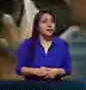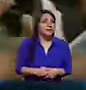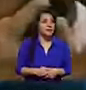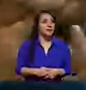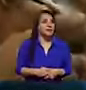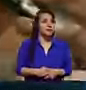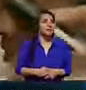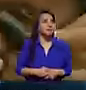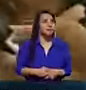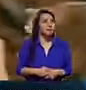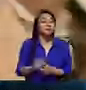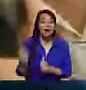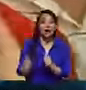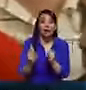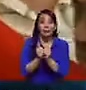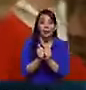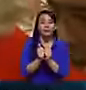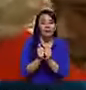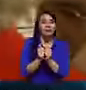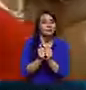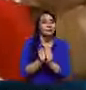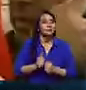Acompañando al binomio a que